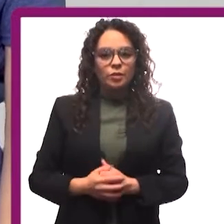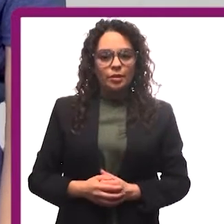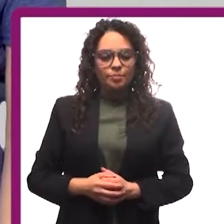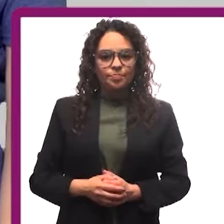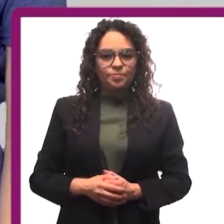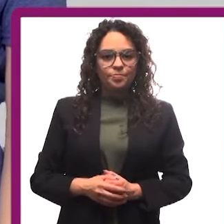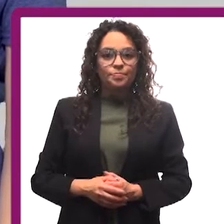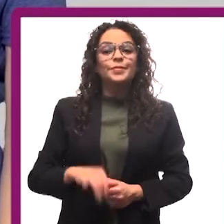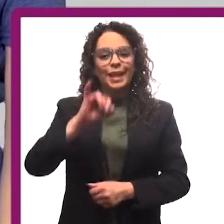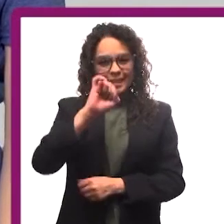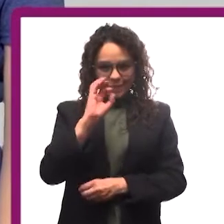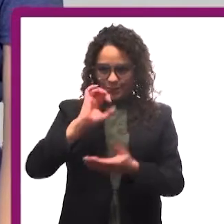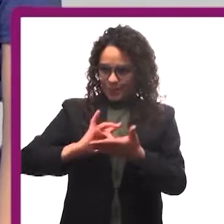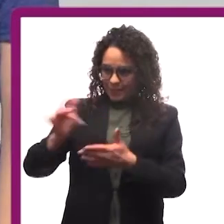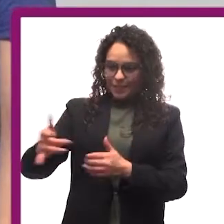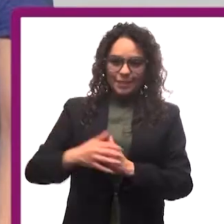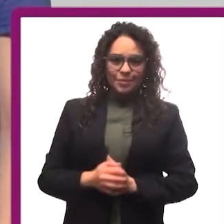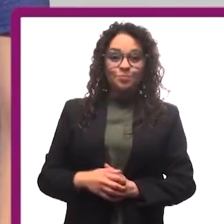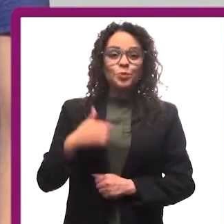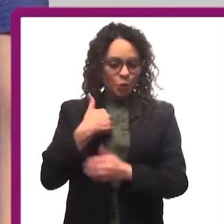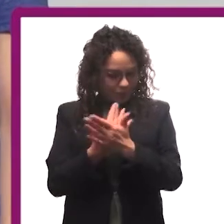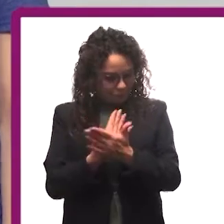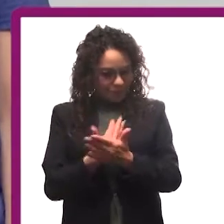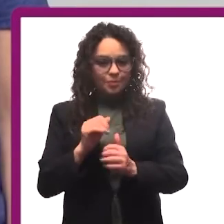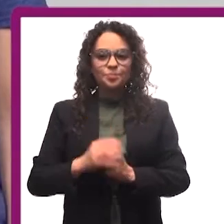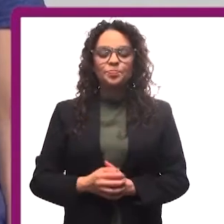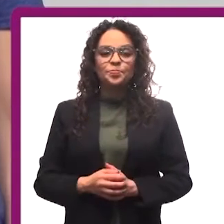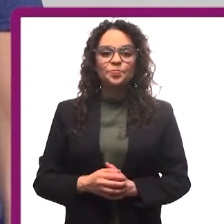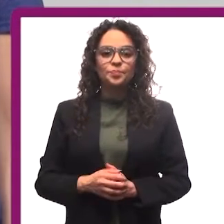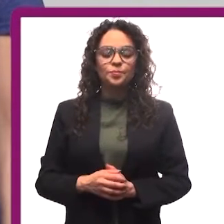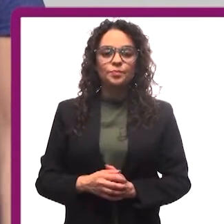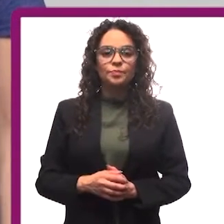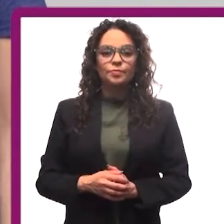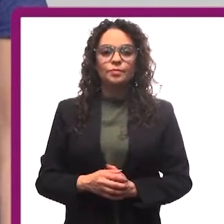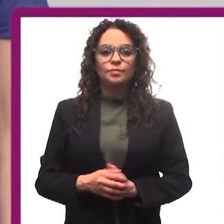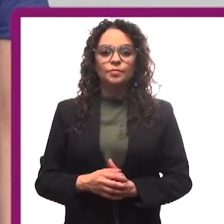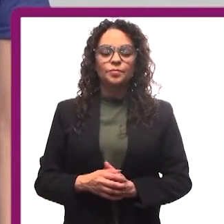Sí, muchas gracias. Yo le espero.